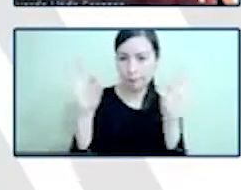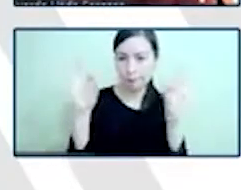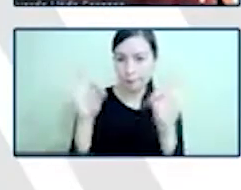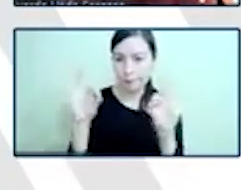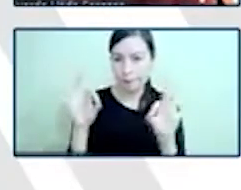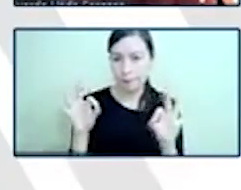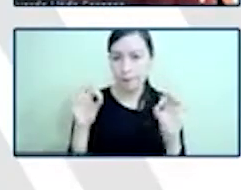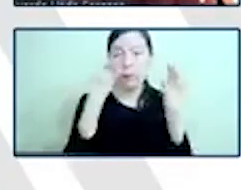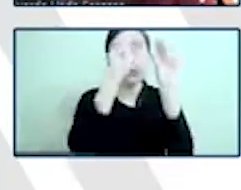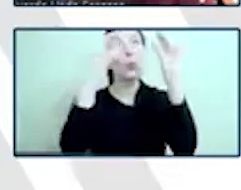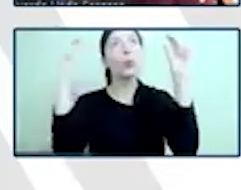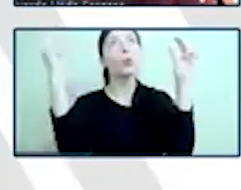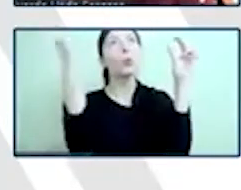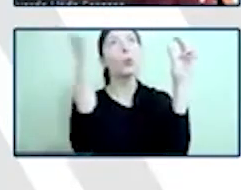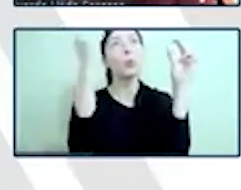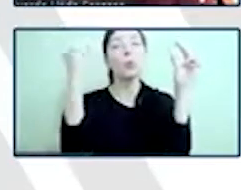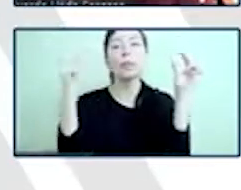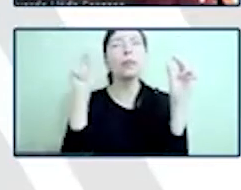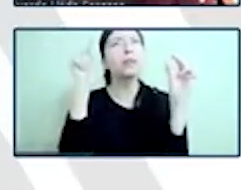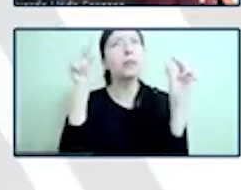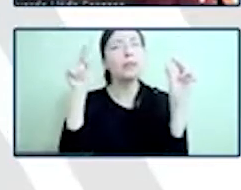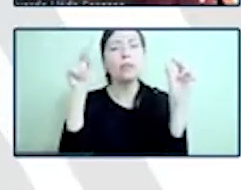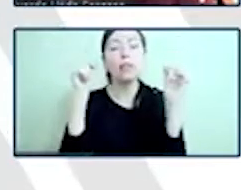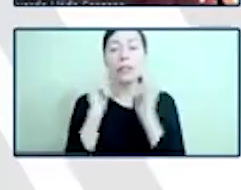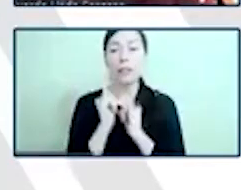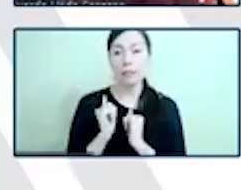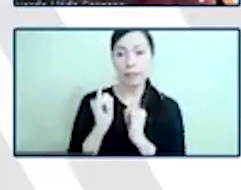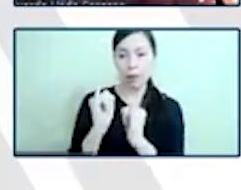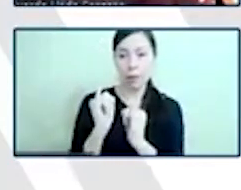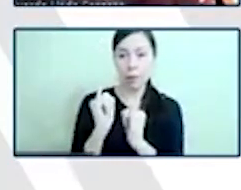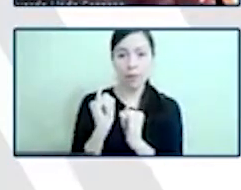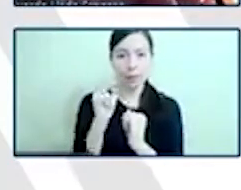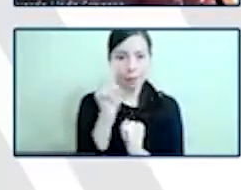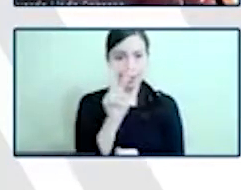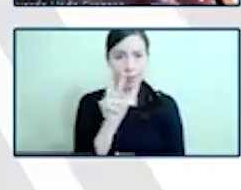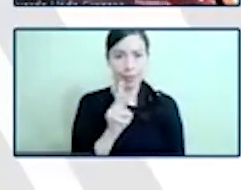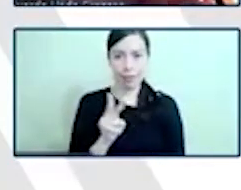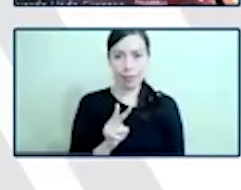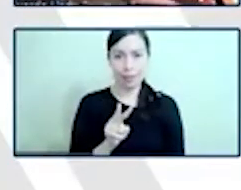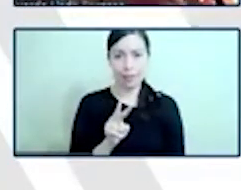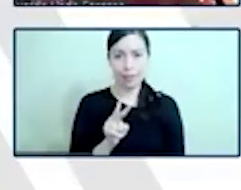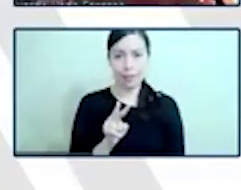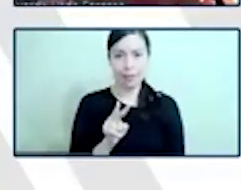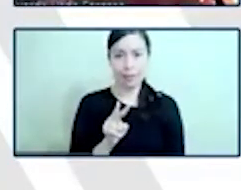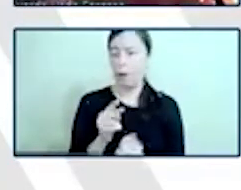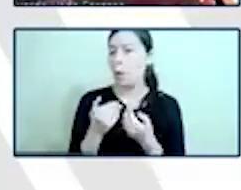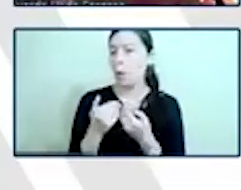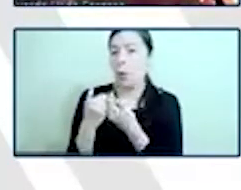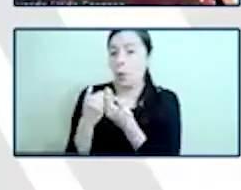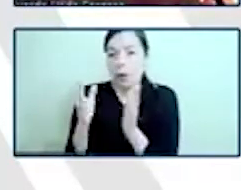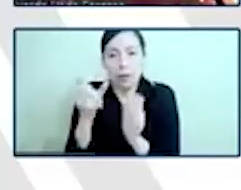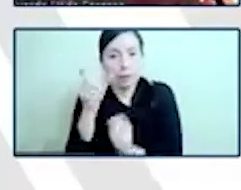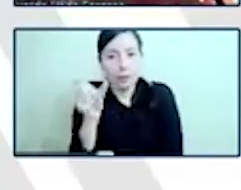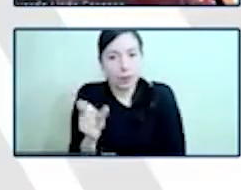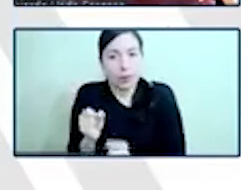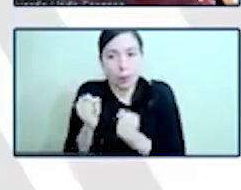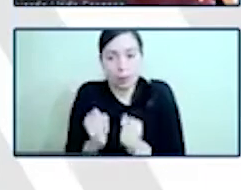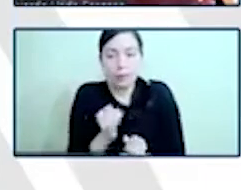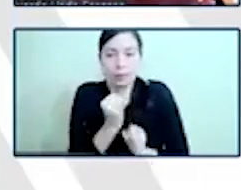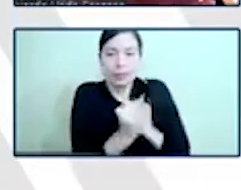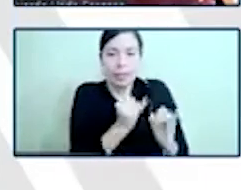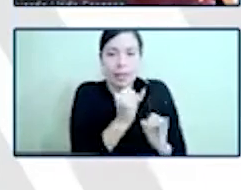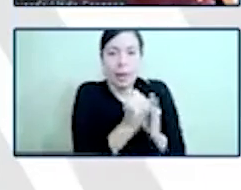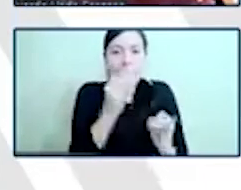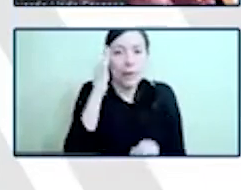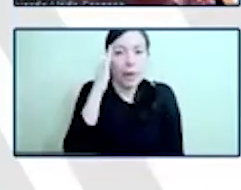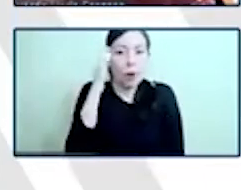artificiales, y cuando vamos a leer el informe que les acabo de mostrar, que dicho sea de paso, cualquier persona lo puede ver en la web de Memoria Chilena,